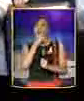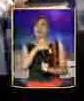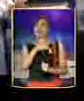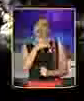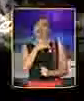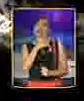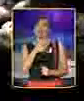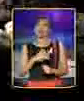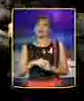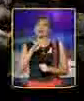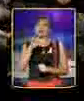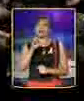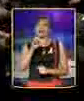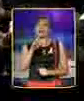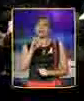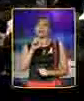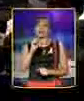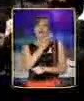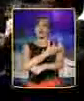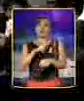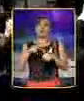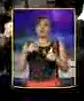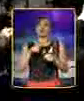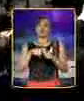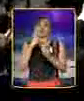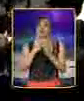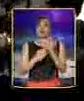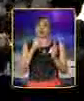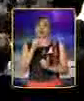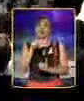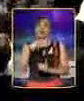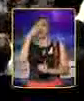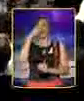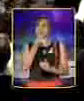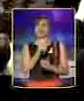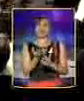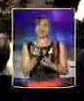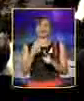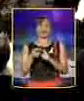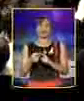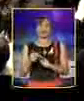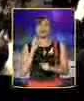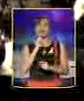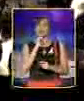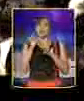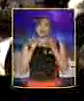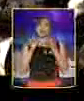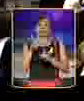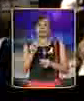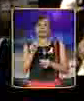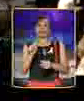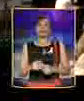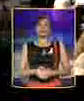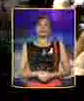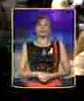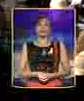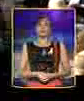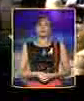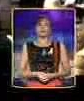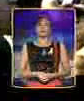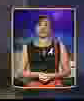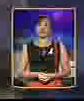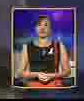Sienten, Juan Carlos Rico, Coordinador Nacional de Programa Poeta en México, entre otros. Guadalupe Madrigal, Noticieros Televisa.